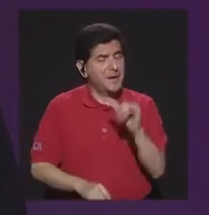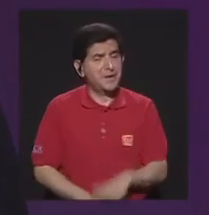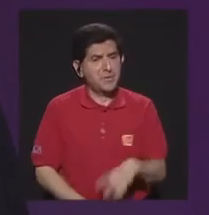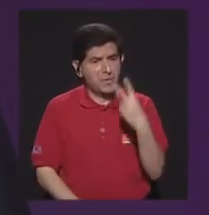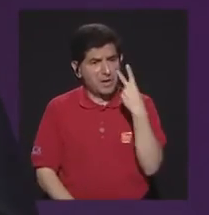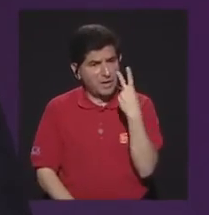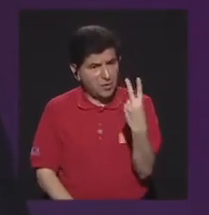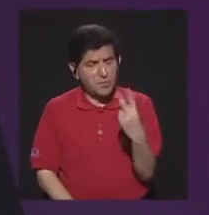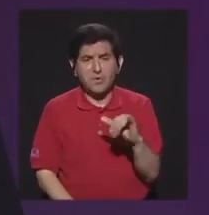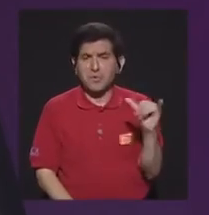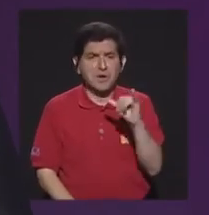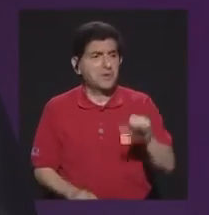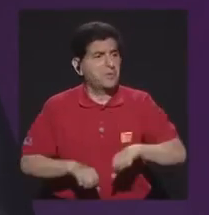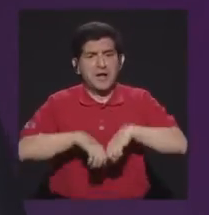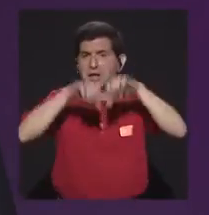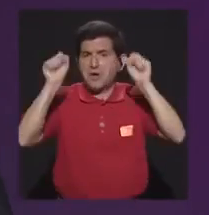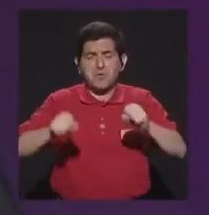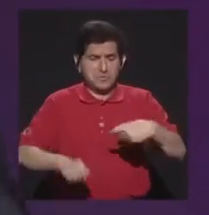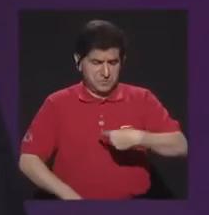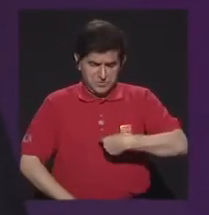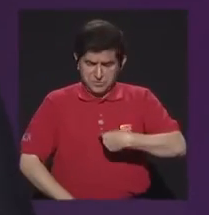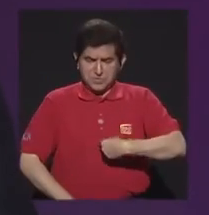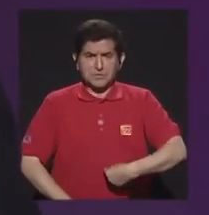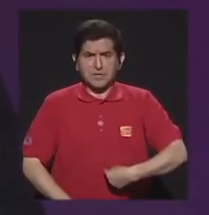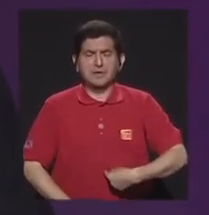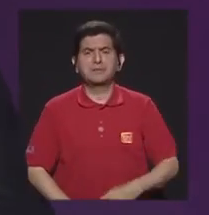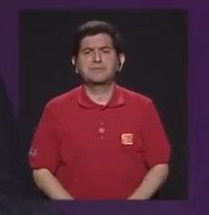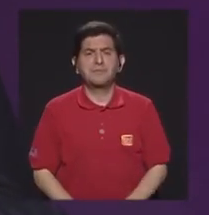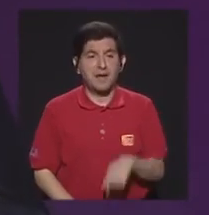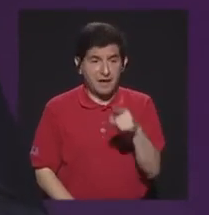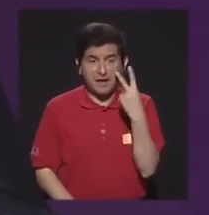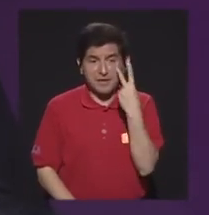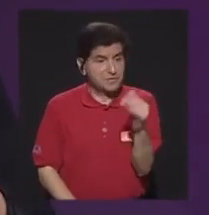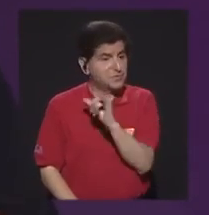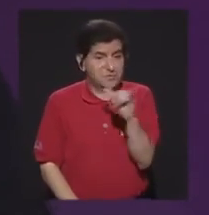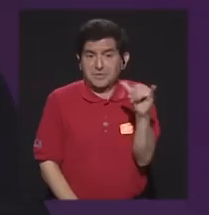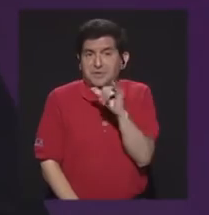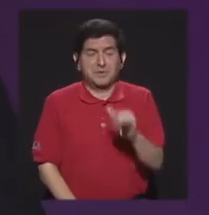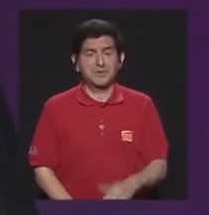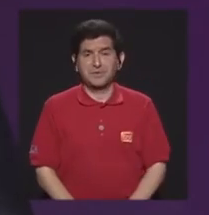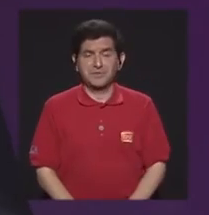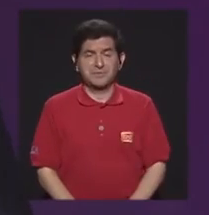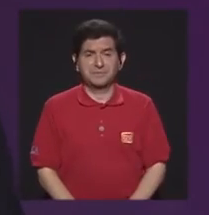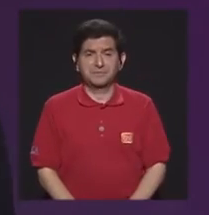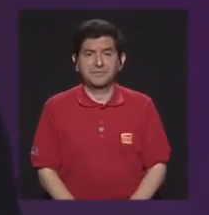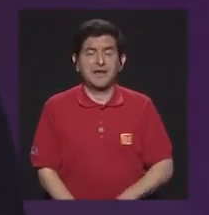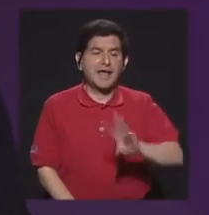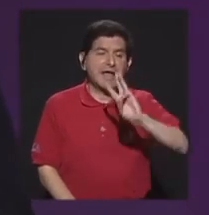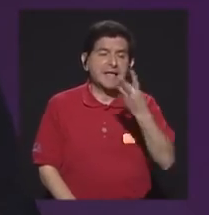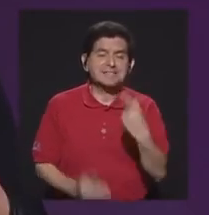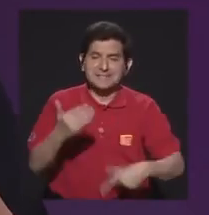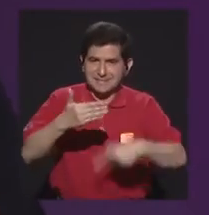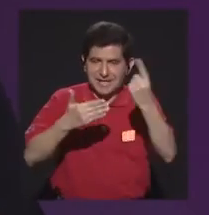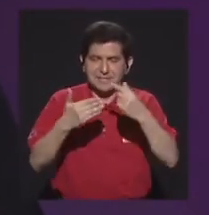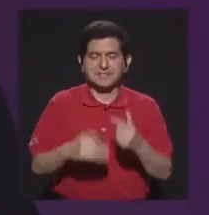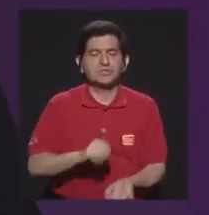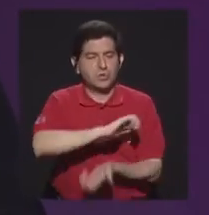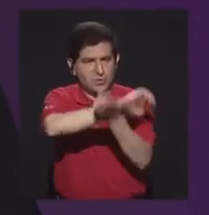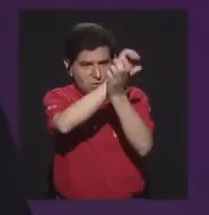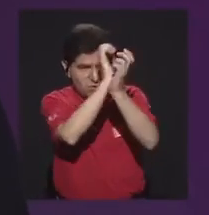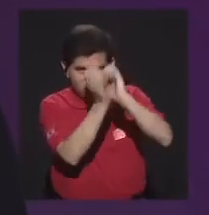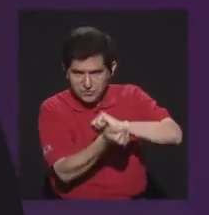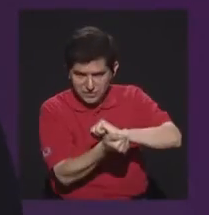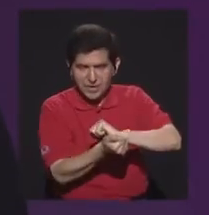el aparato digestivo y el aparato, vemos también eso, cómo se cuida, y en sexto grado también las transformaciones